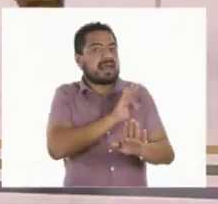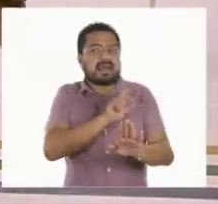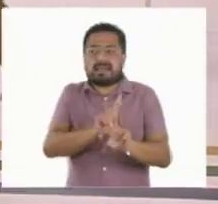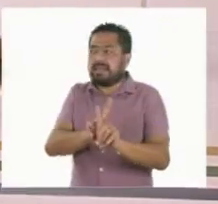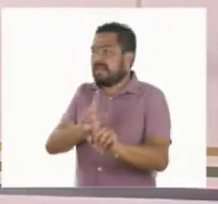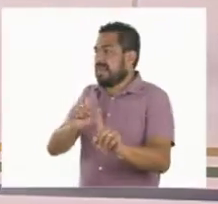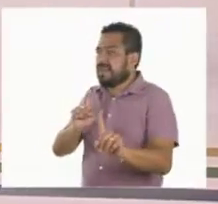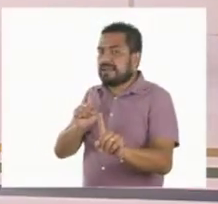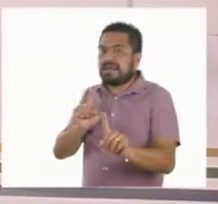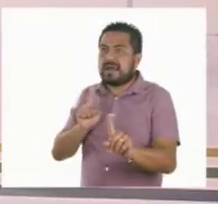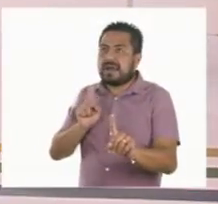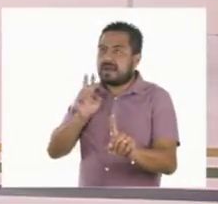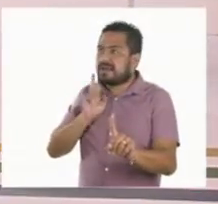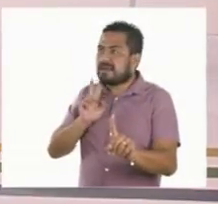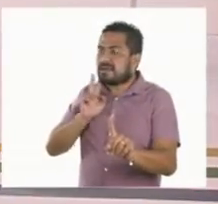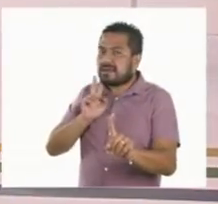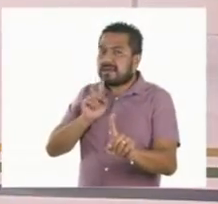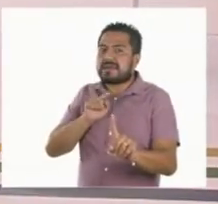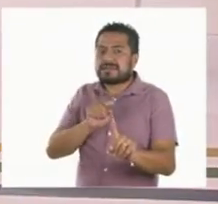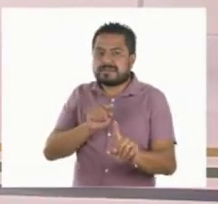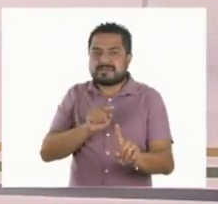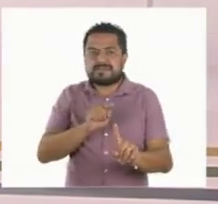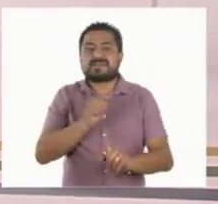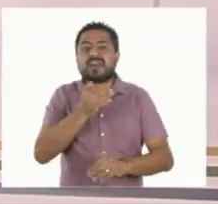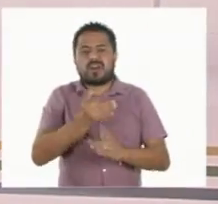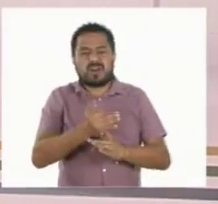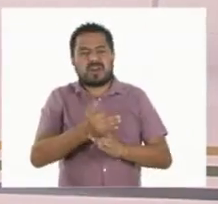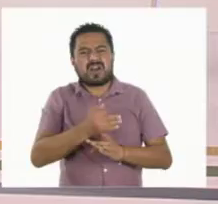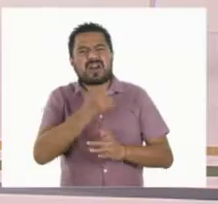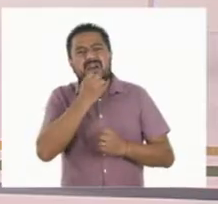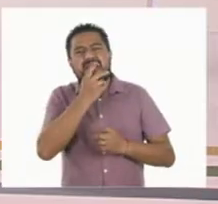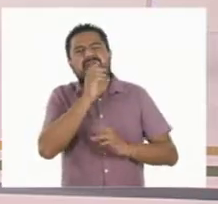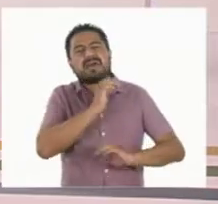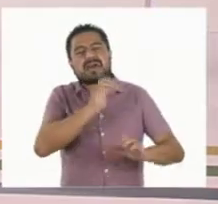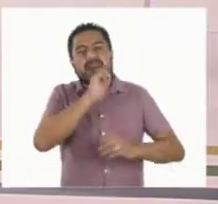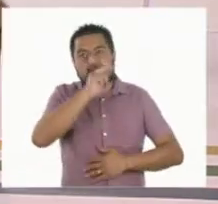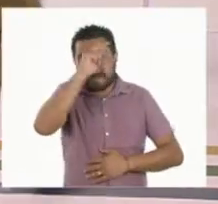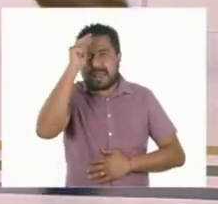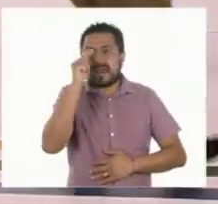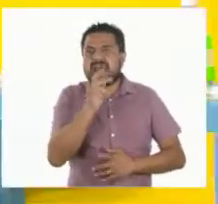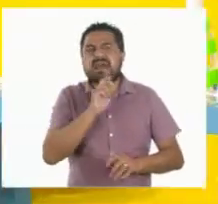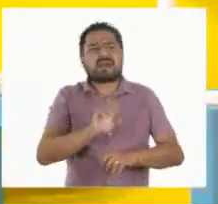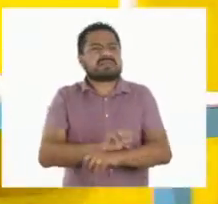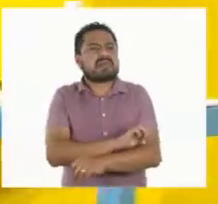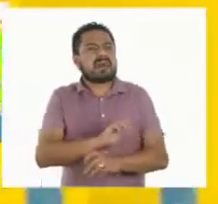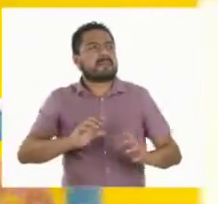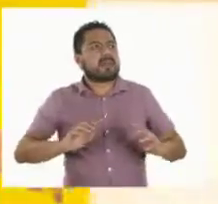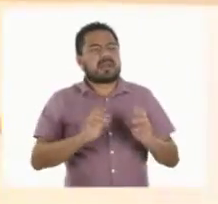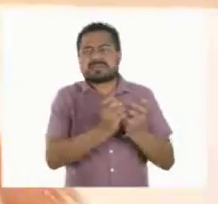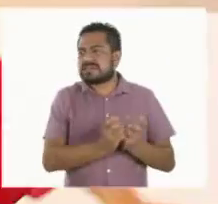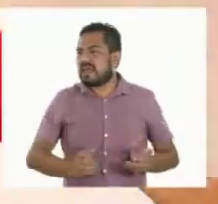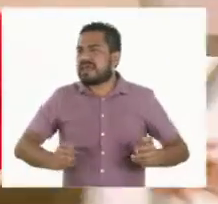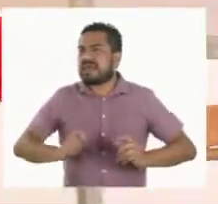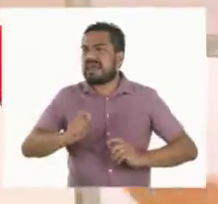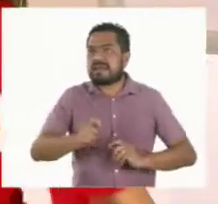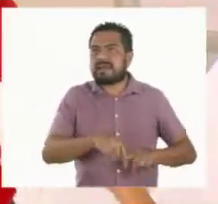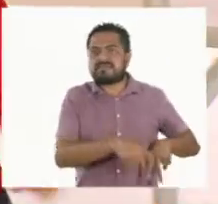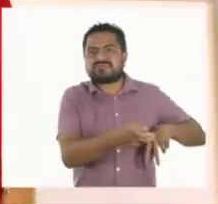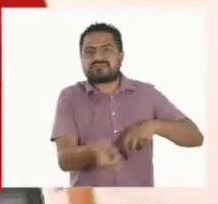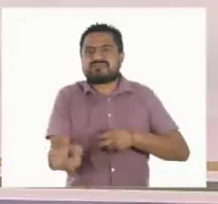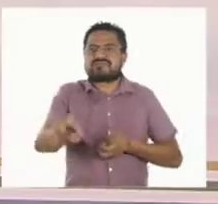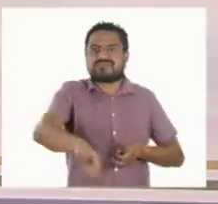quedarán. Tras, tras, tras. Una mexicana que fruta vendía, tiró la chabacá, no me lo sabía.